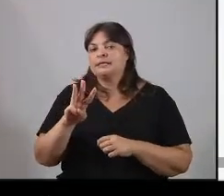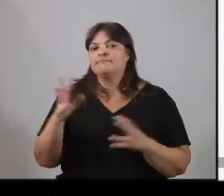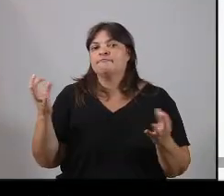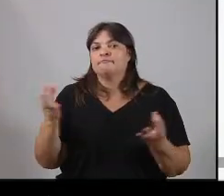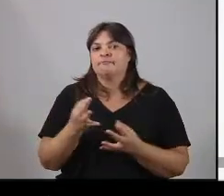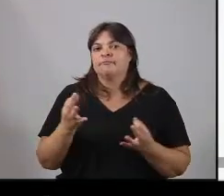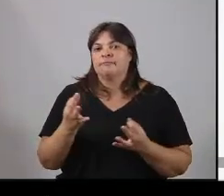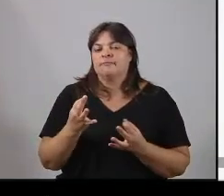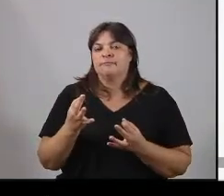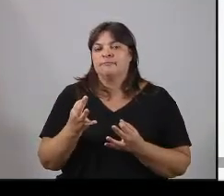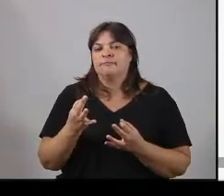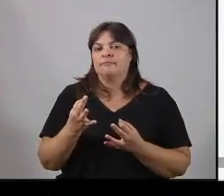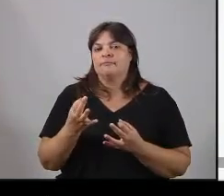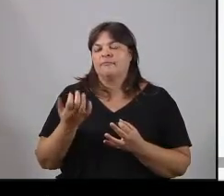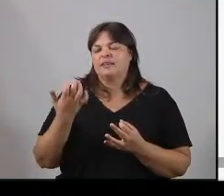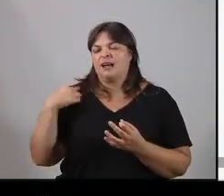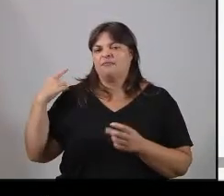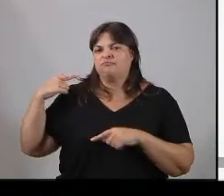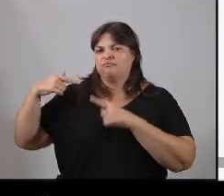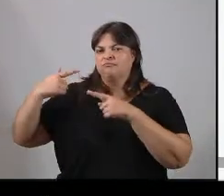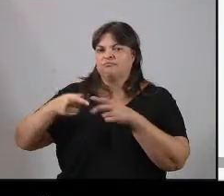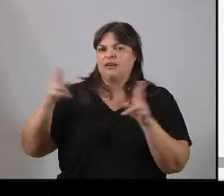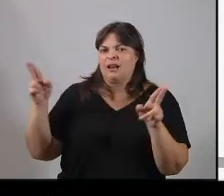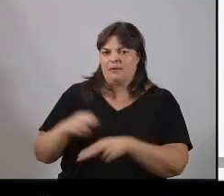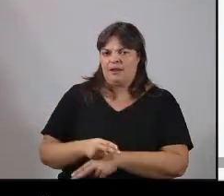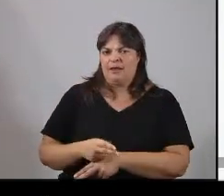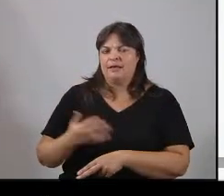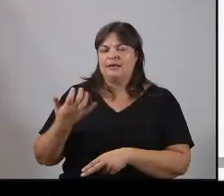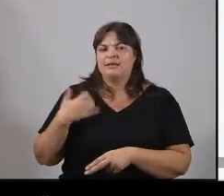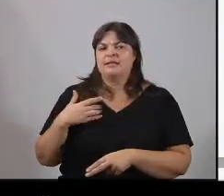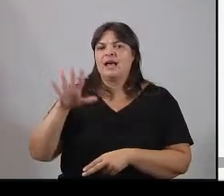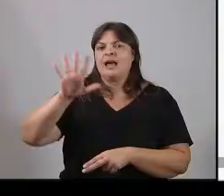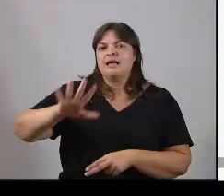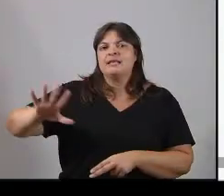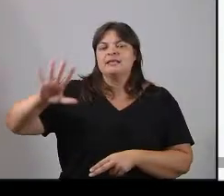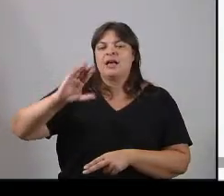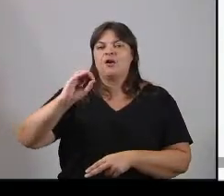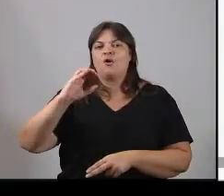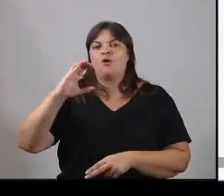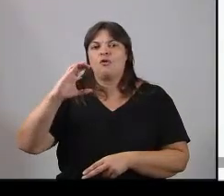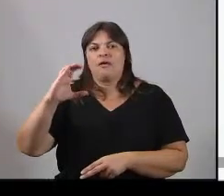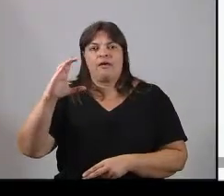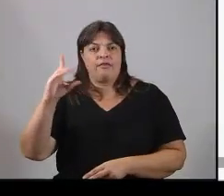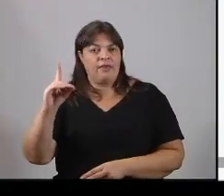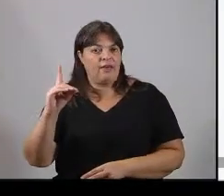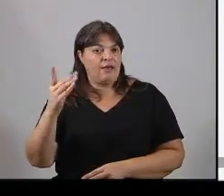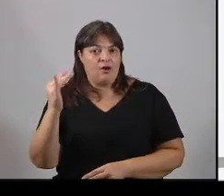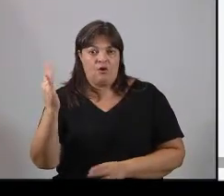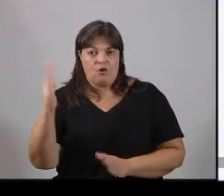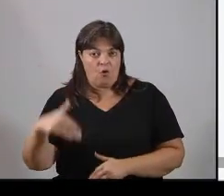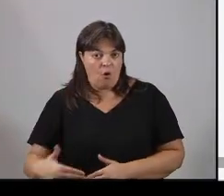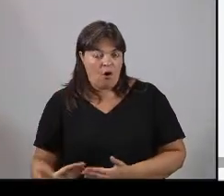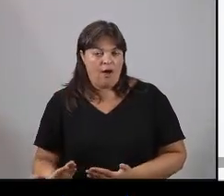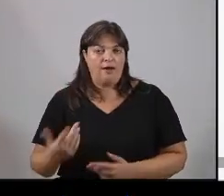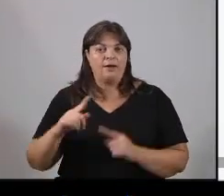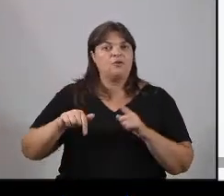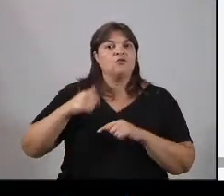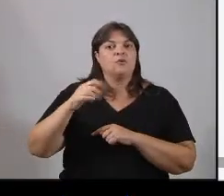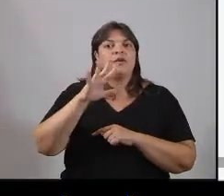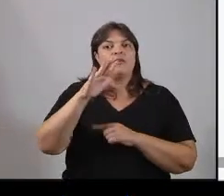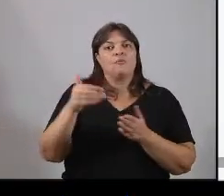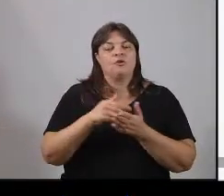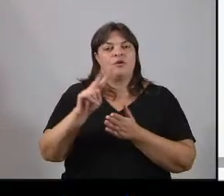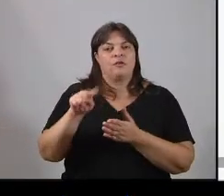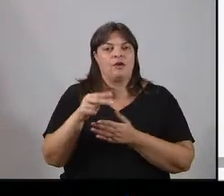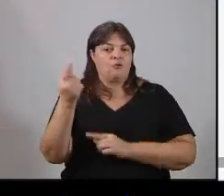una figura anacrónica que no existe en la mayoría de estados de la OCDE y que tiene un impacto de 5 millones de euros en